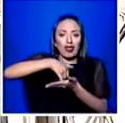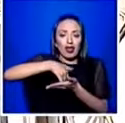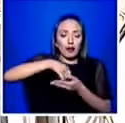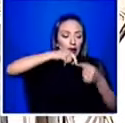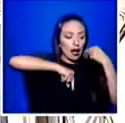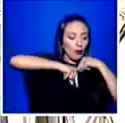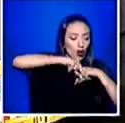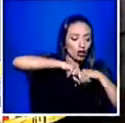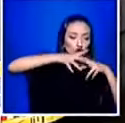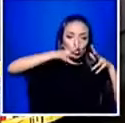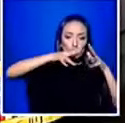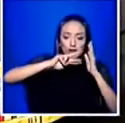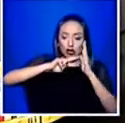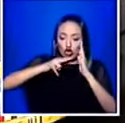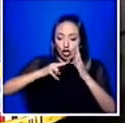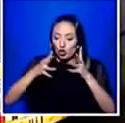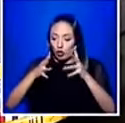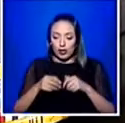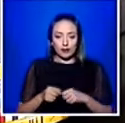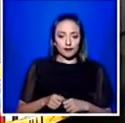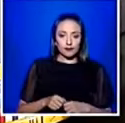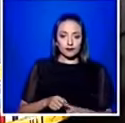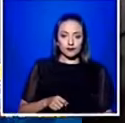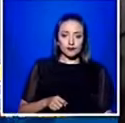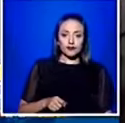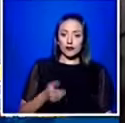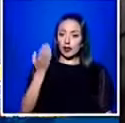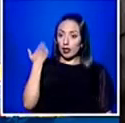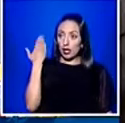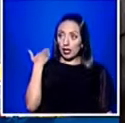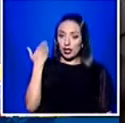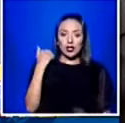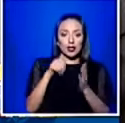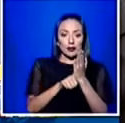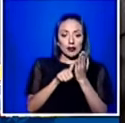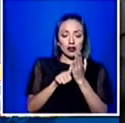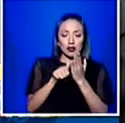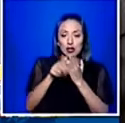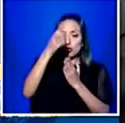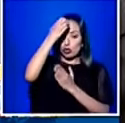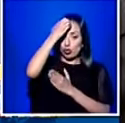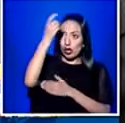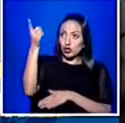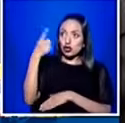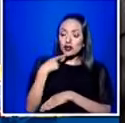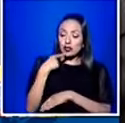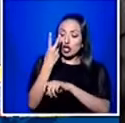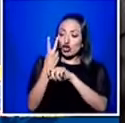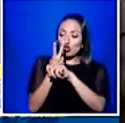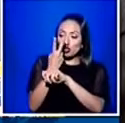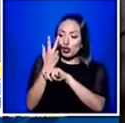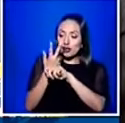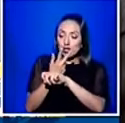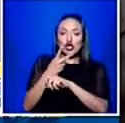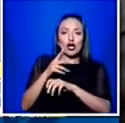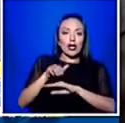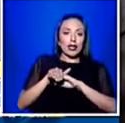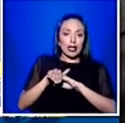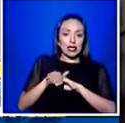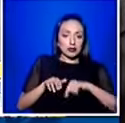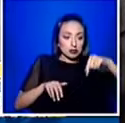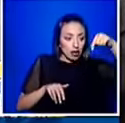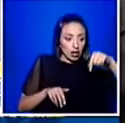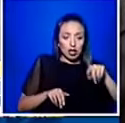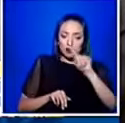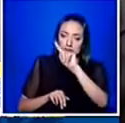sin tecnología. Antes, de acuerdo al Ministerio de Educación, lo normal es de 2 a 3 horas a la semana. Ahora van a tener